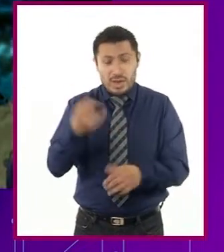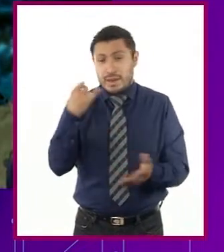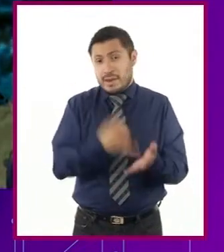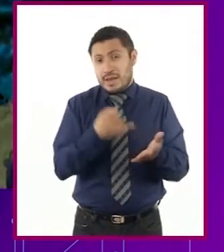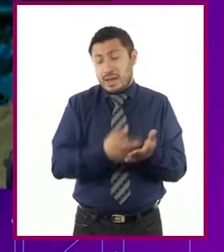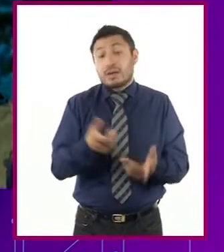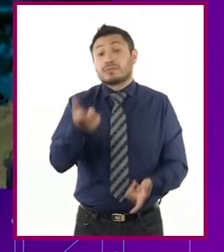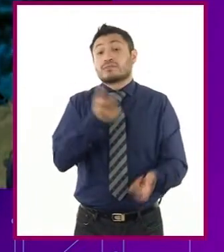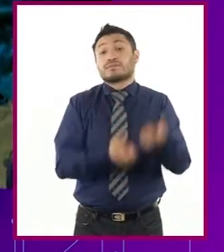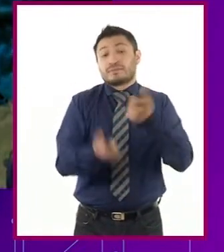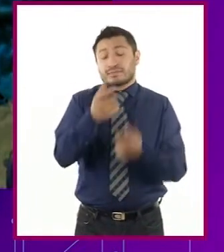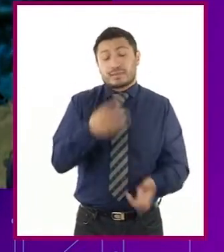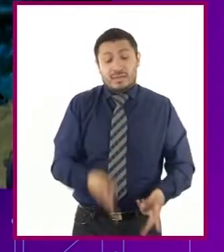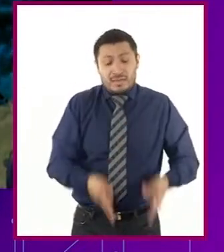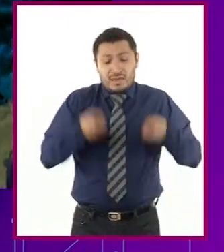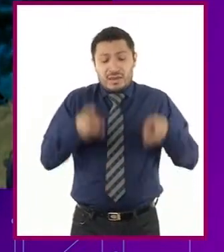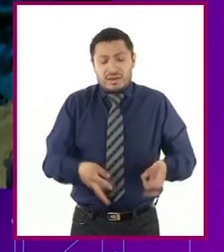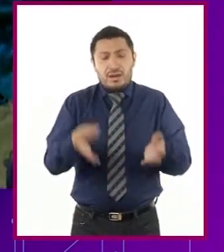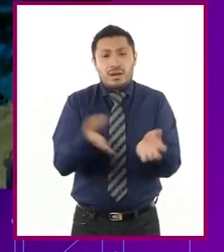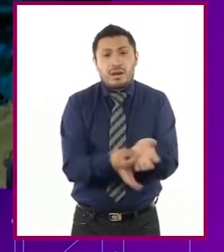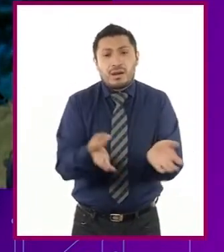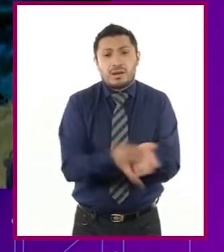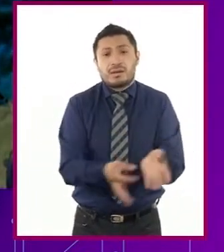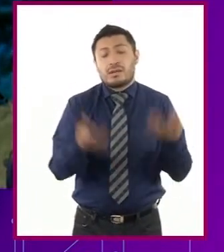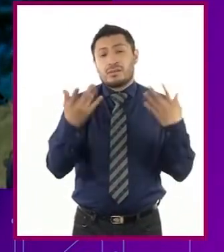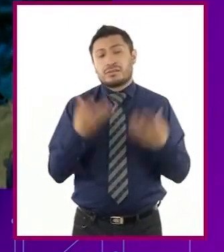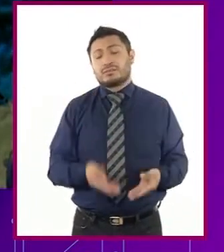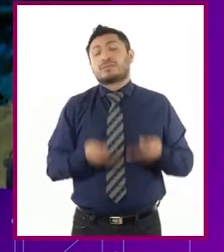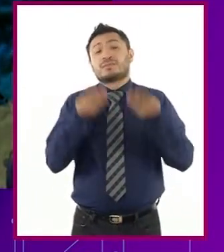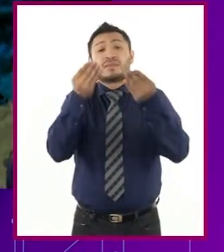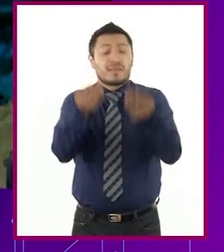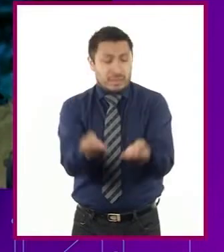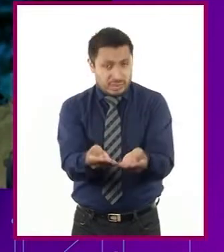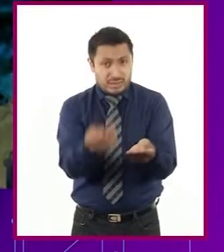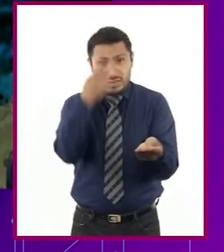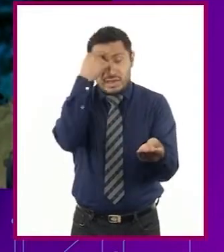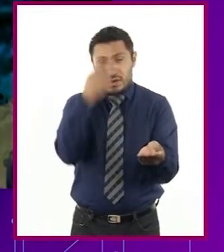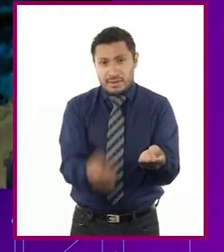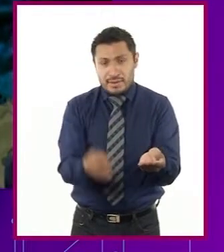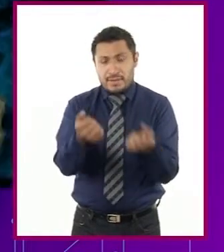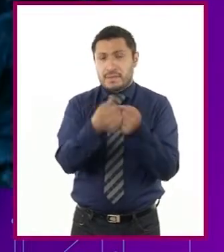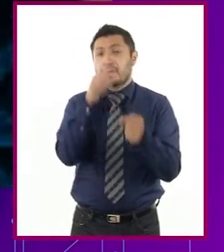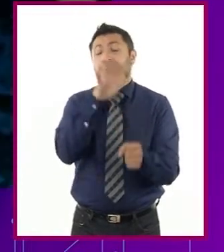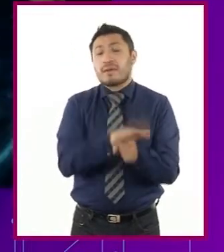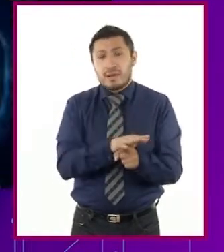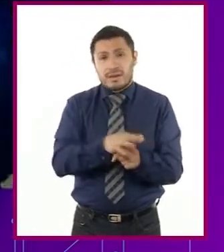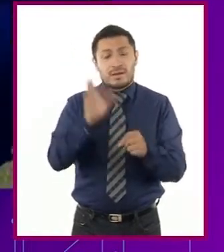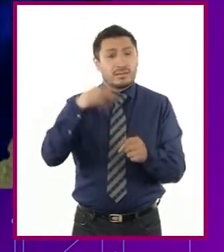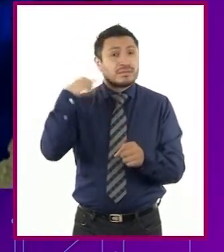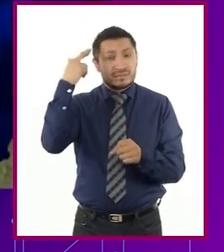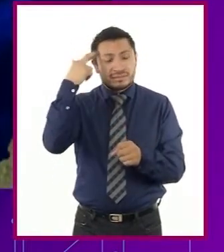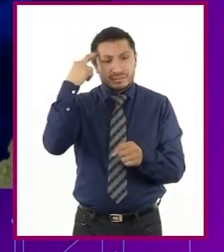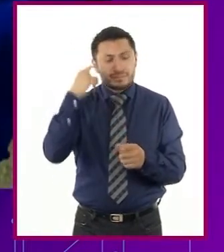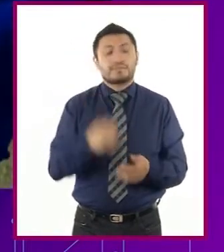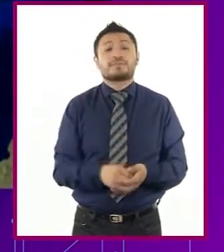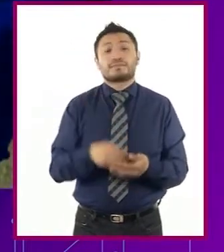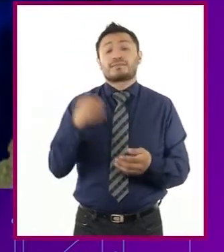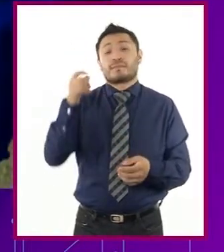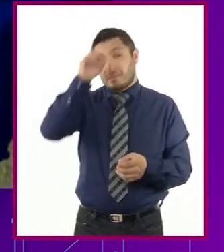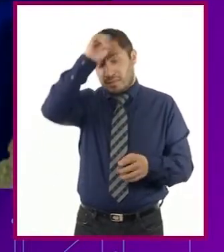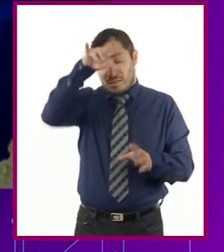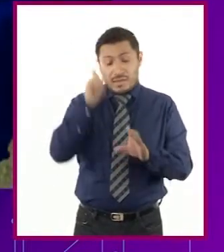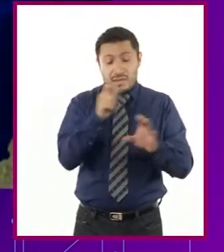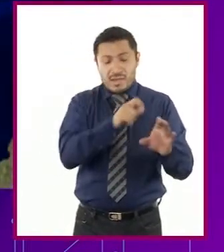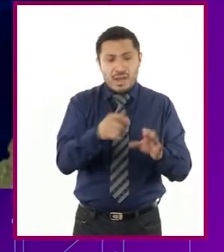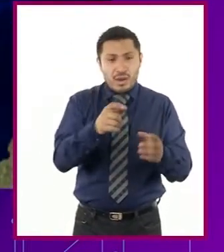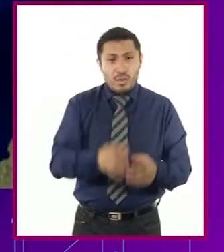que se cobraban de la extracción de metales eran entregados directamente a la administración del rey. Con la minería